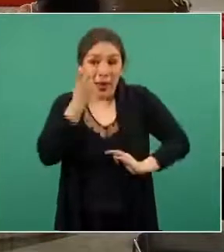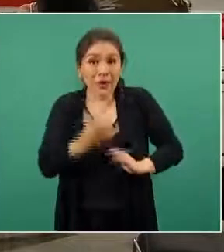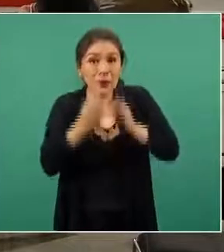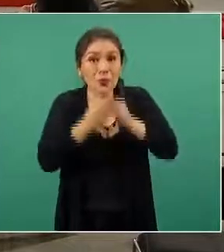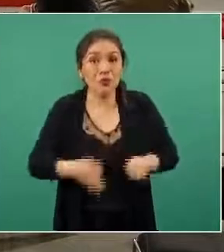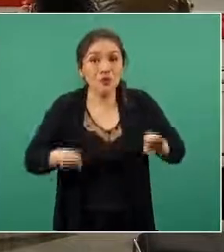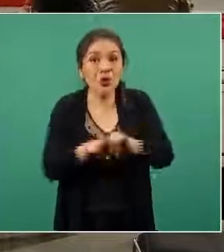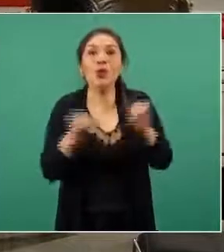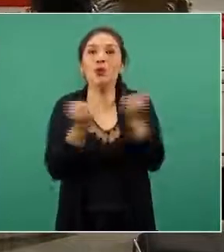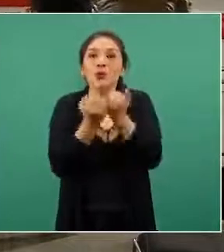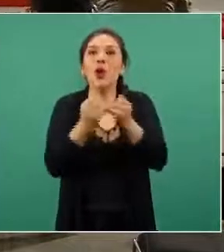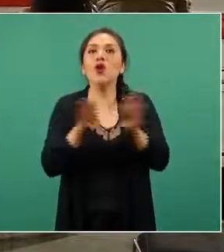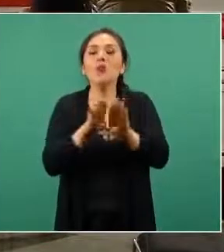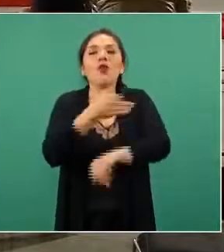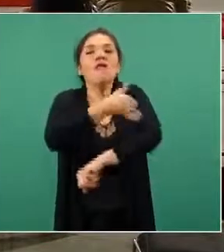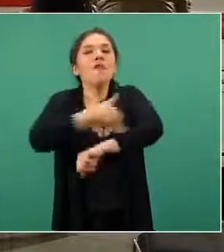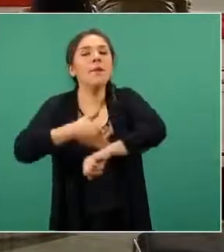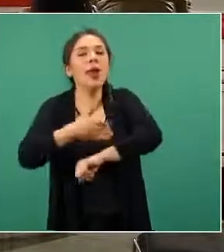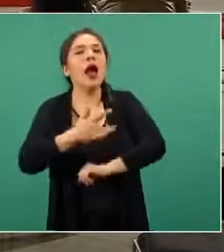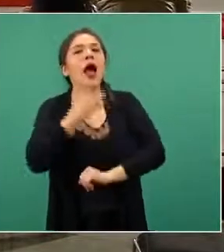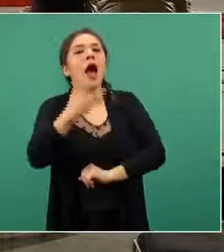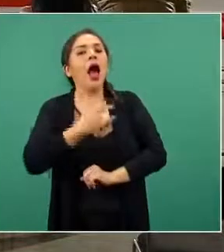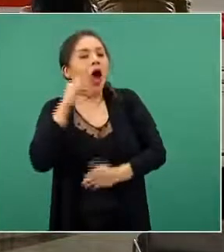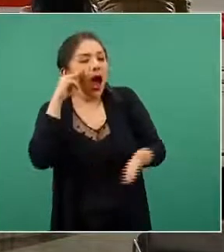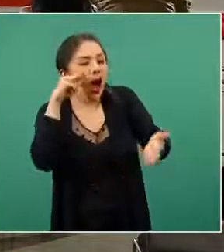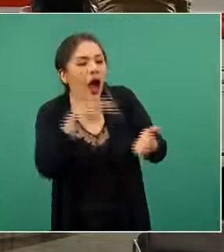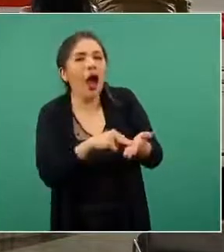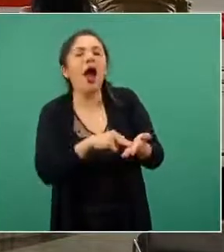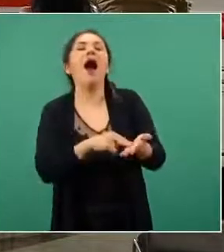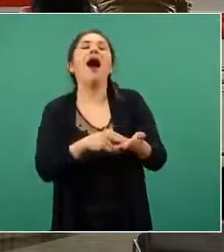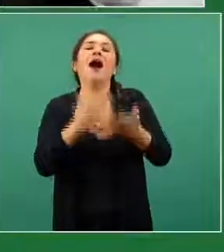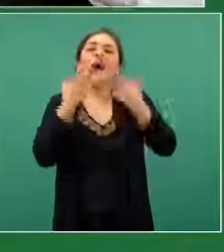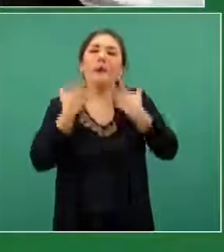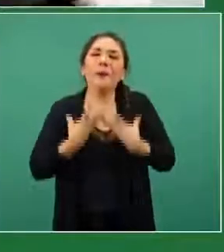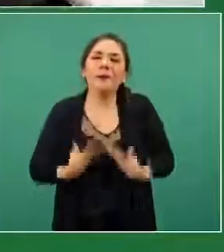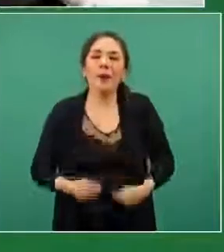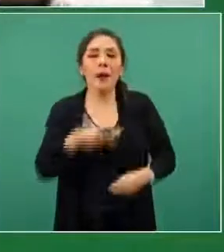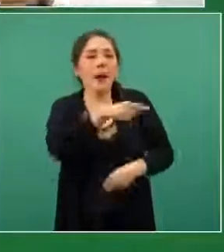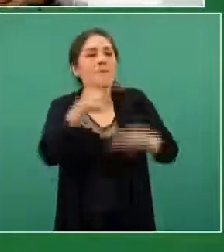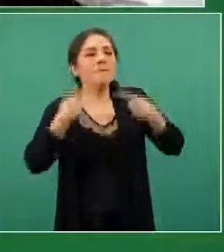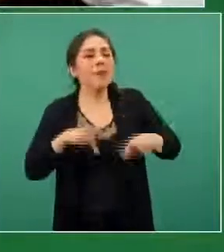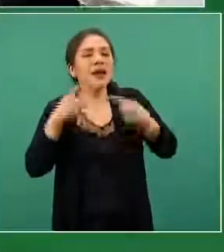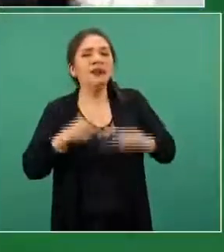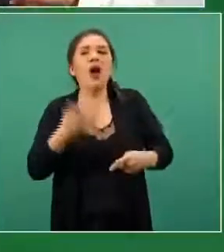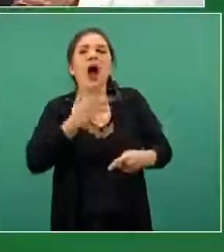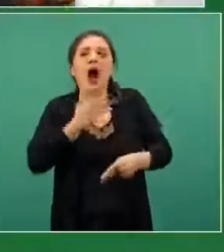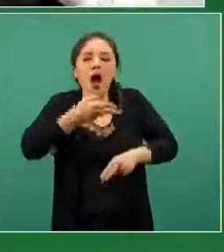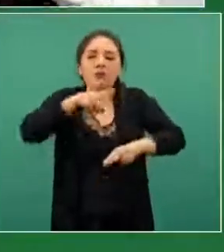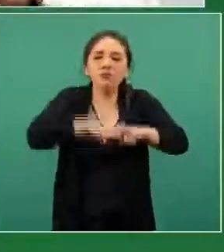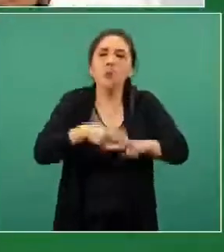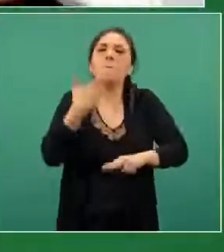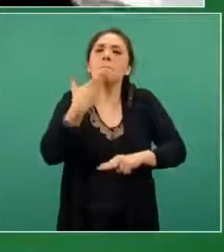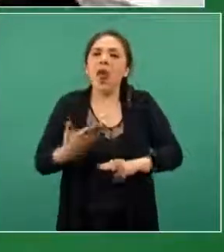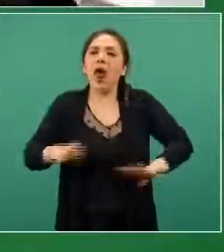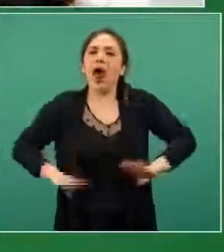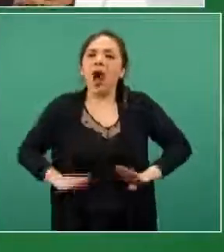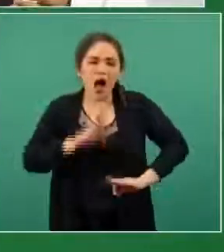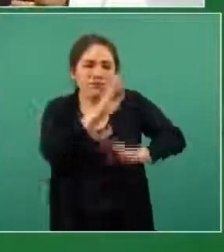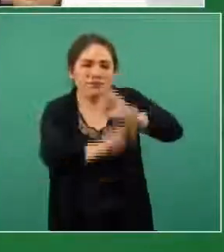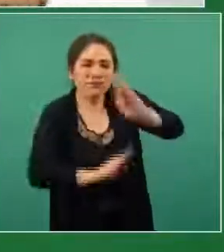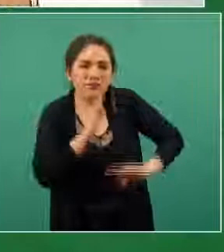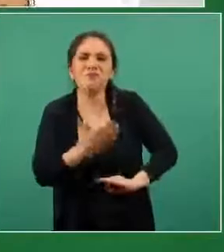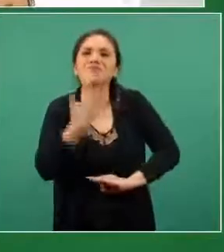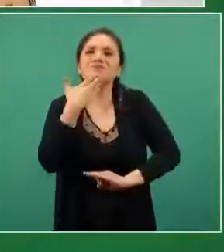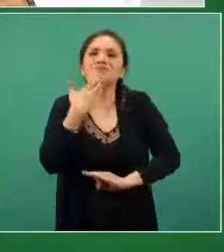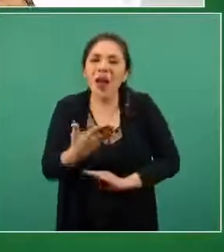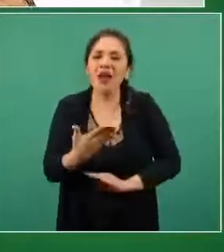es que además también le da a la familia el confort emocional de que su paciente está en las mejores condiciones, de la